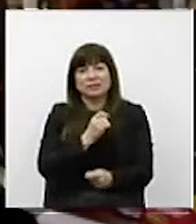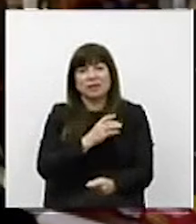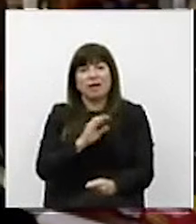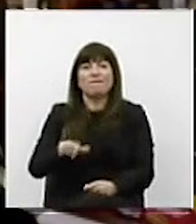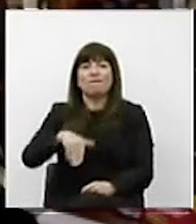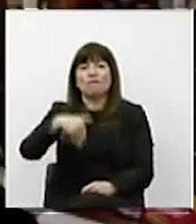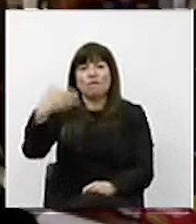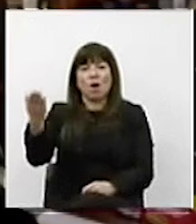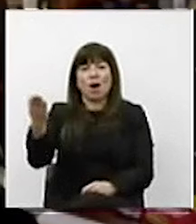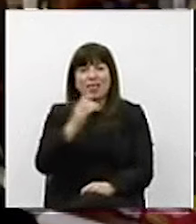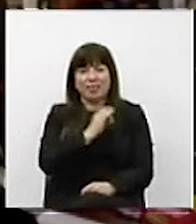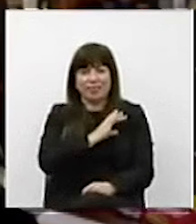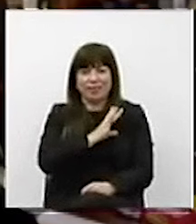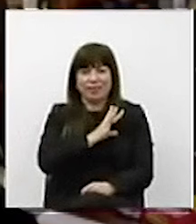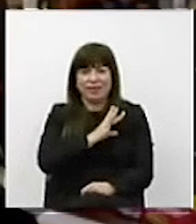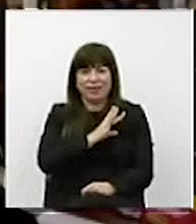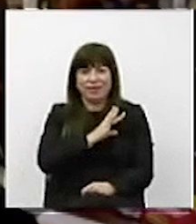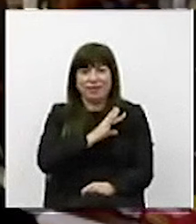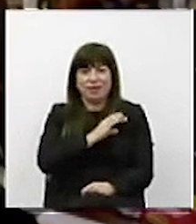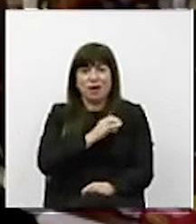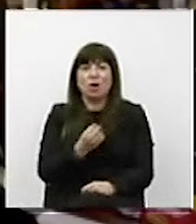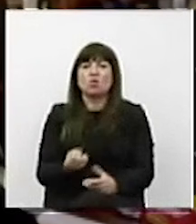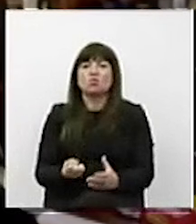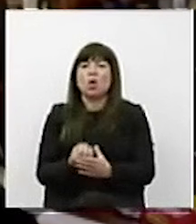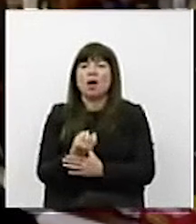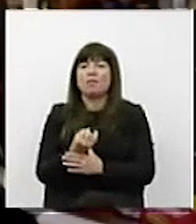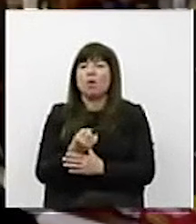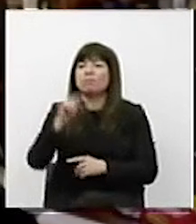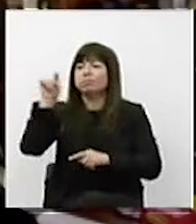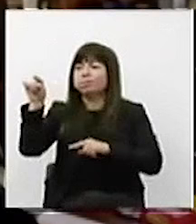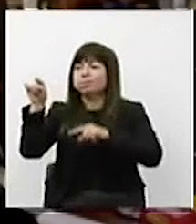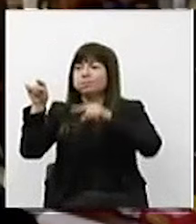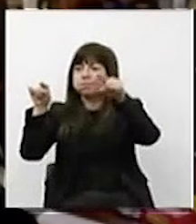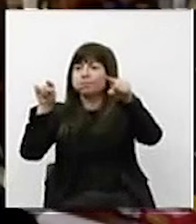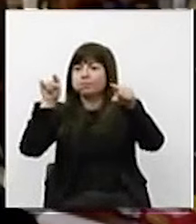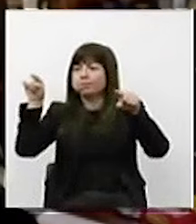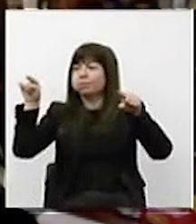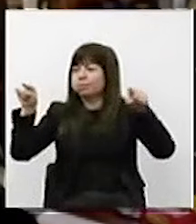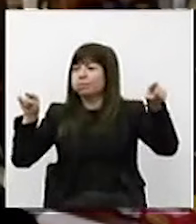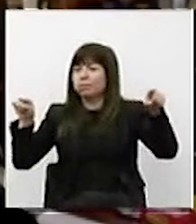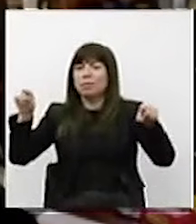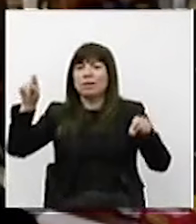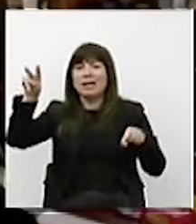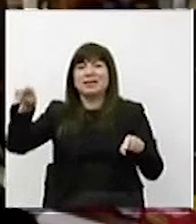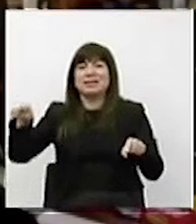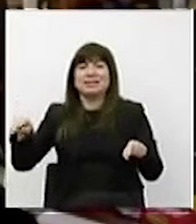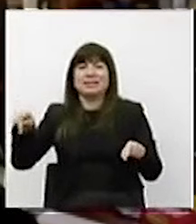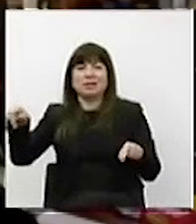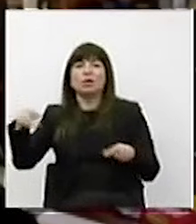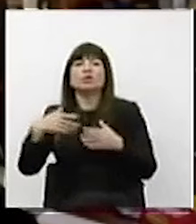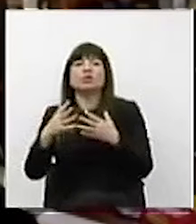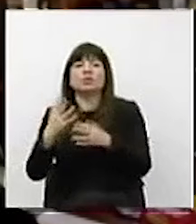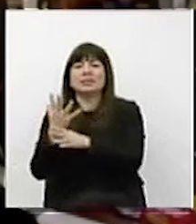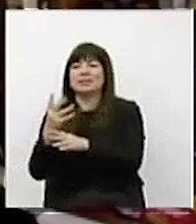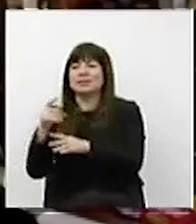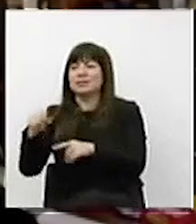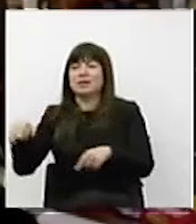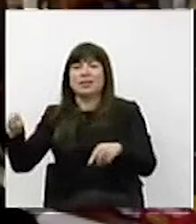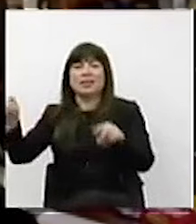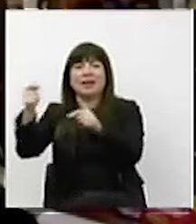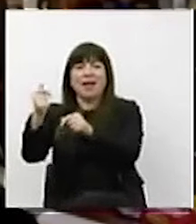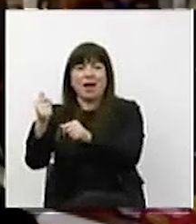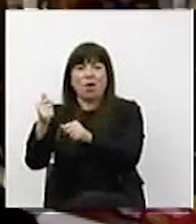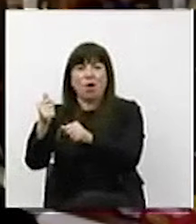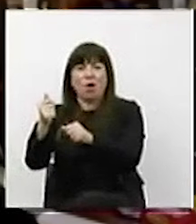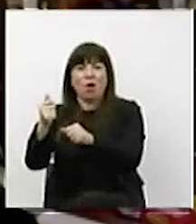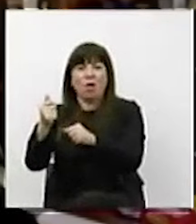de Chile, y hacer un nuevo blanqueo internacional podría tener sentido, con incentivos